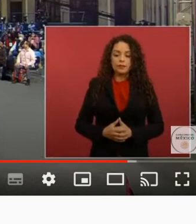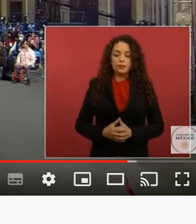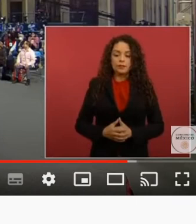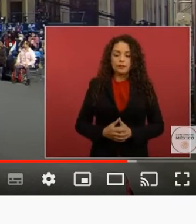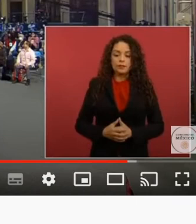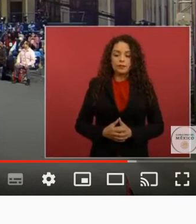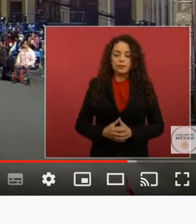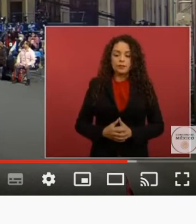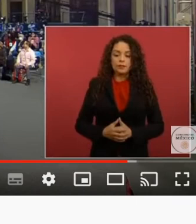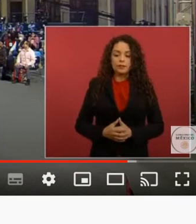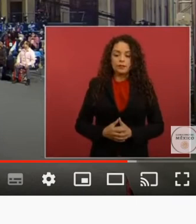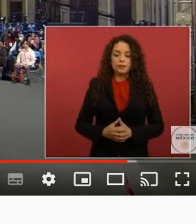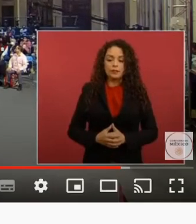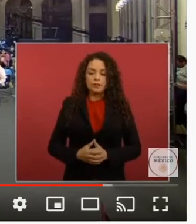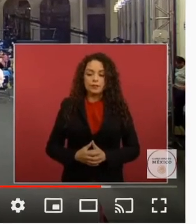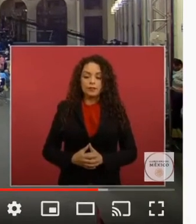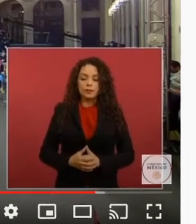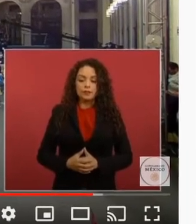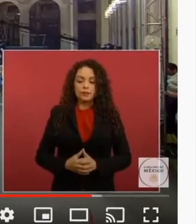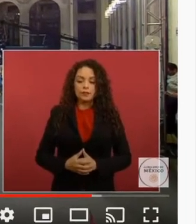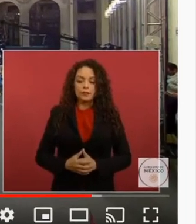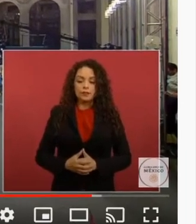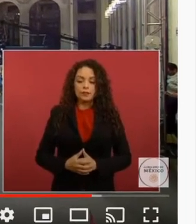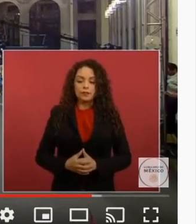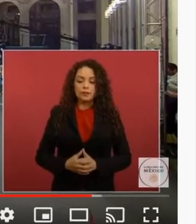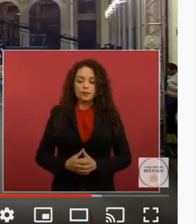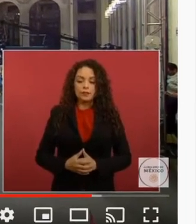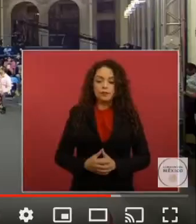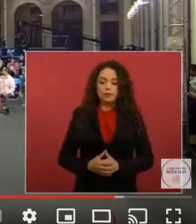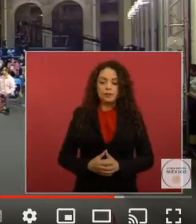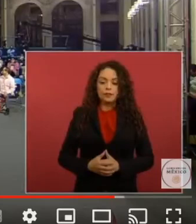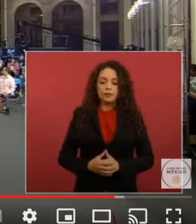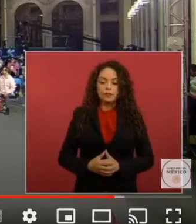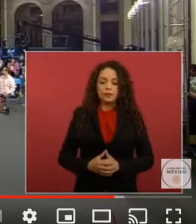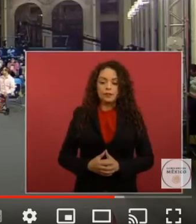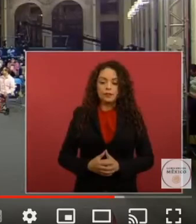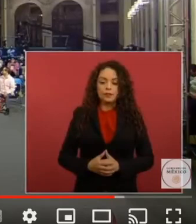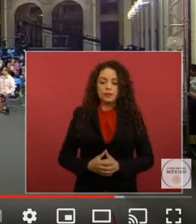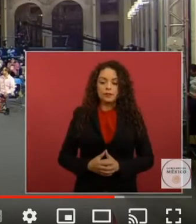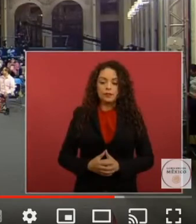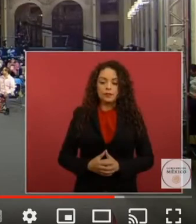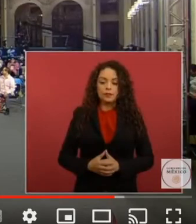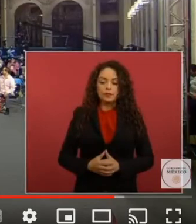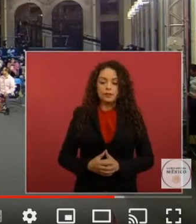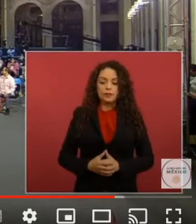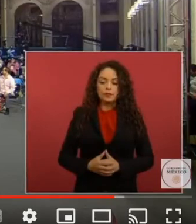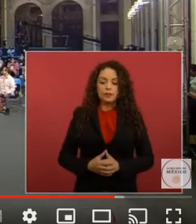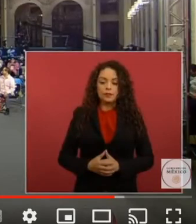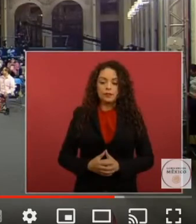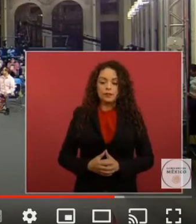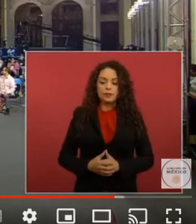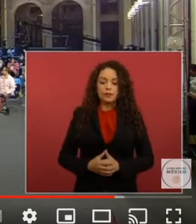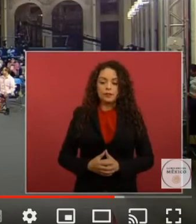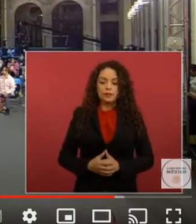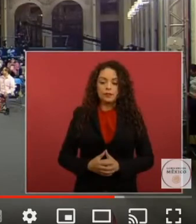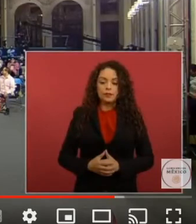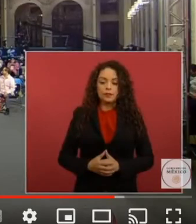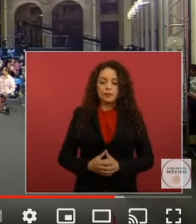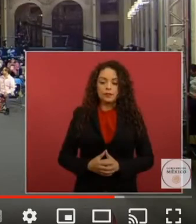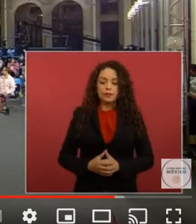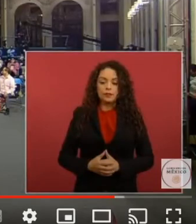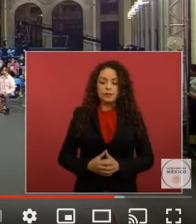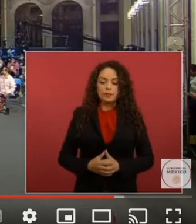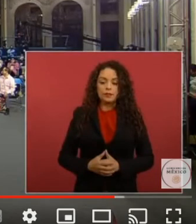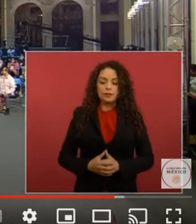decisión. La persona que plantea la pregunta, ¿qué dijo? ¿Qué le respondió el presidente? Aunque de manera breve, usted conocerá esta